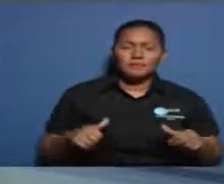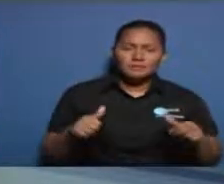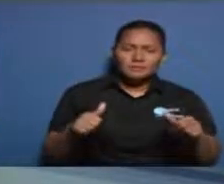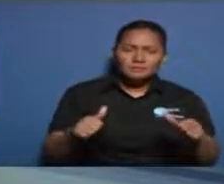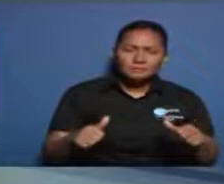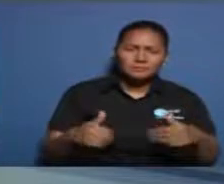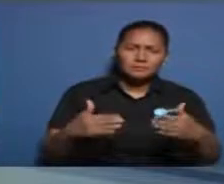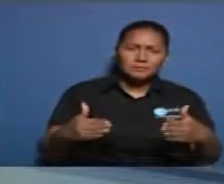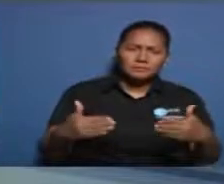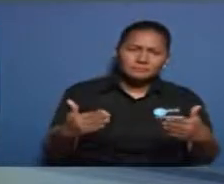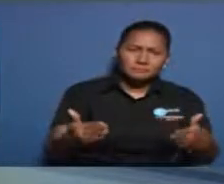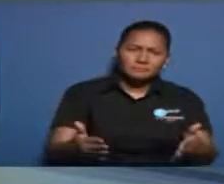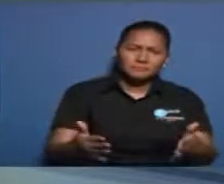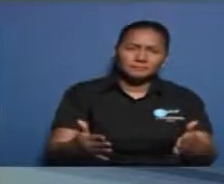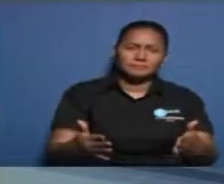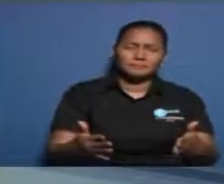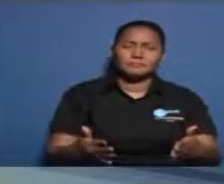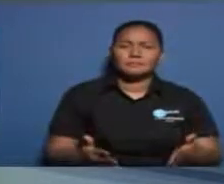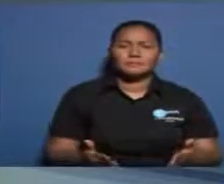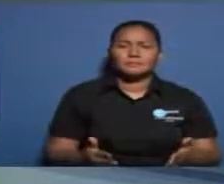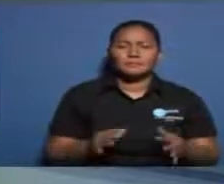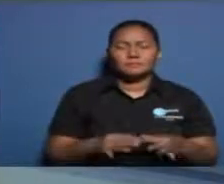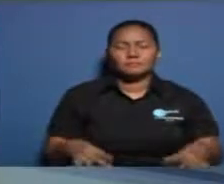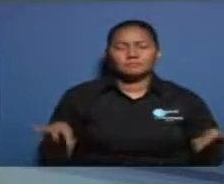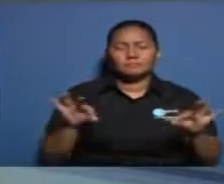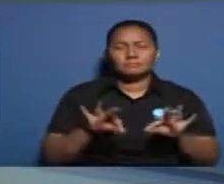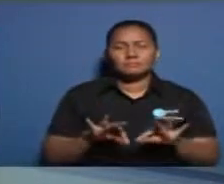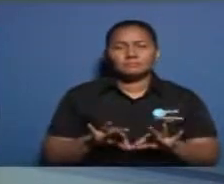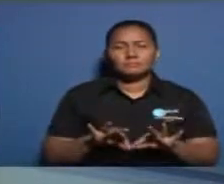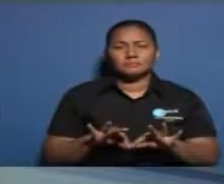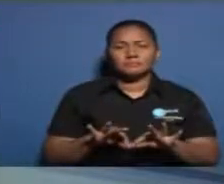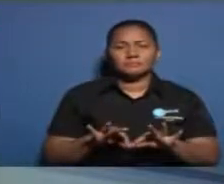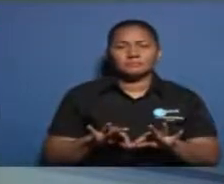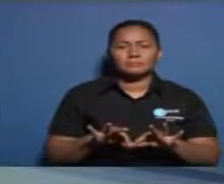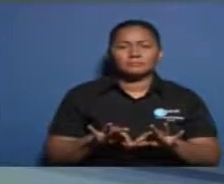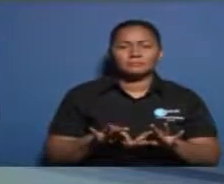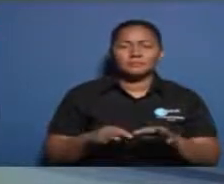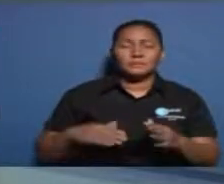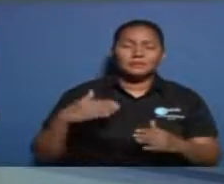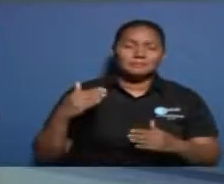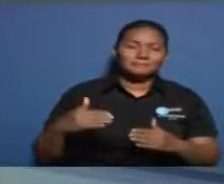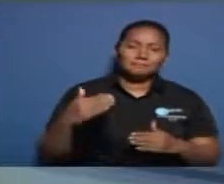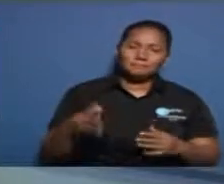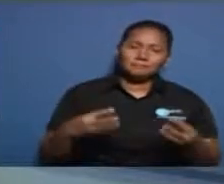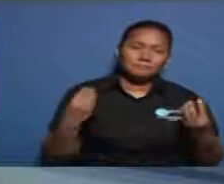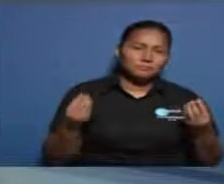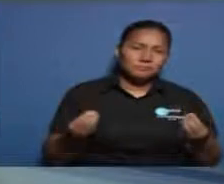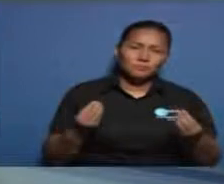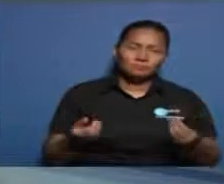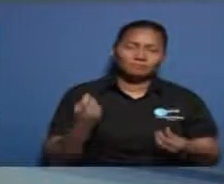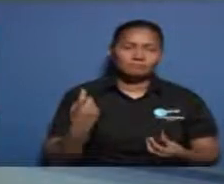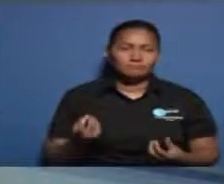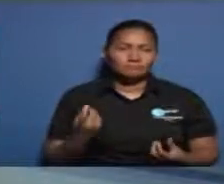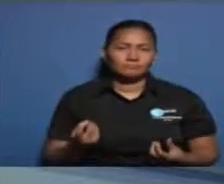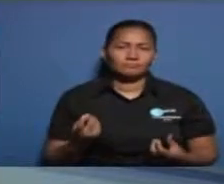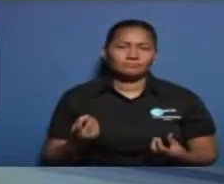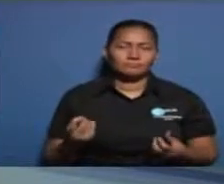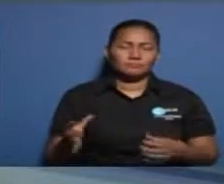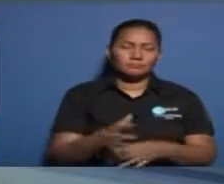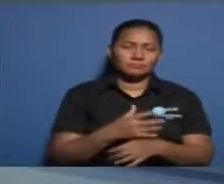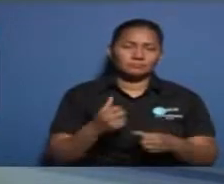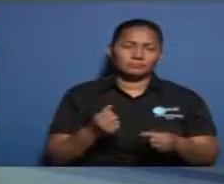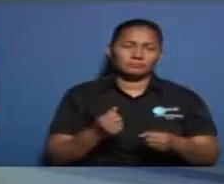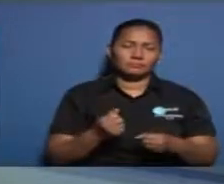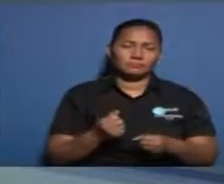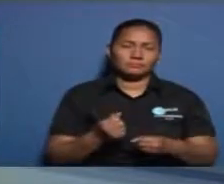y notorios todavía es mucho lo que falta por hacer es como yo diría es como la punta del